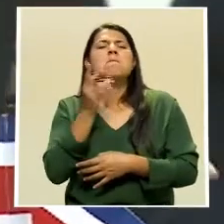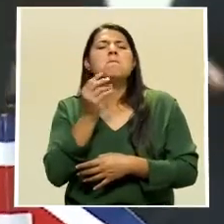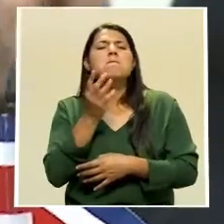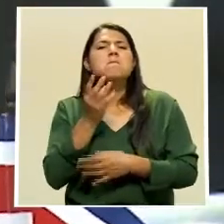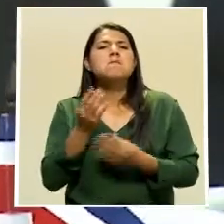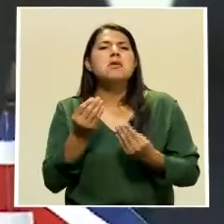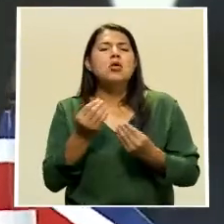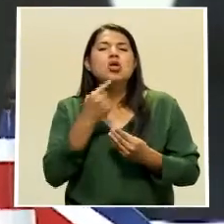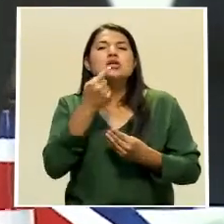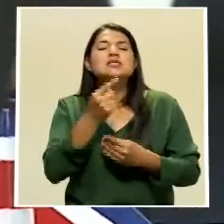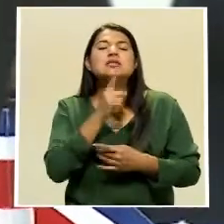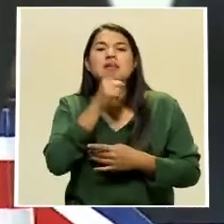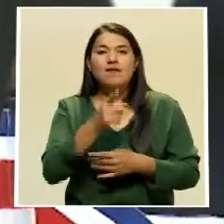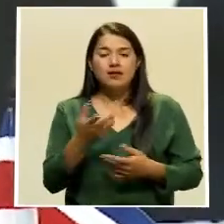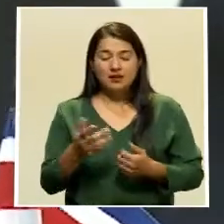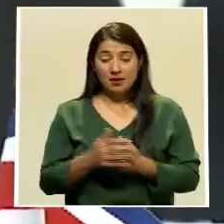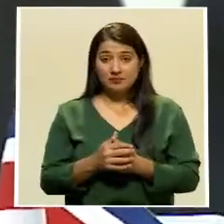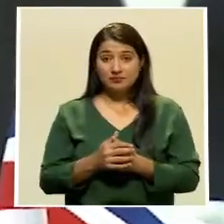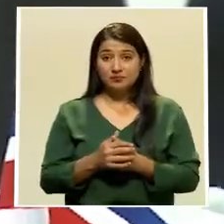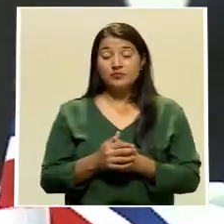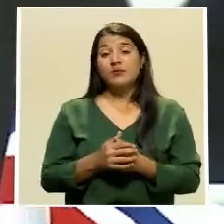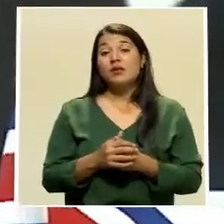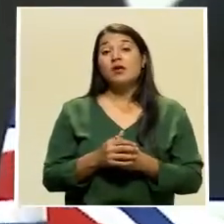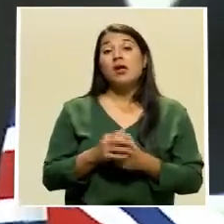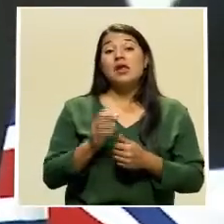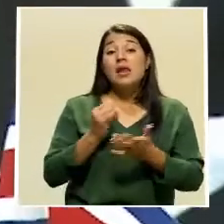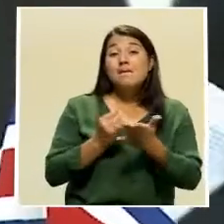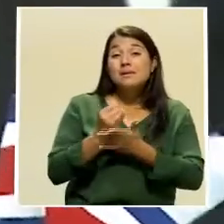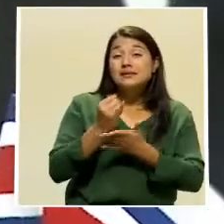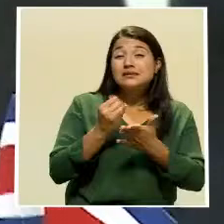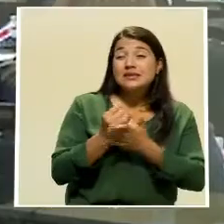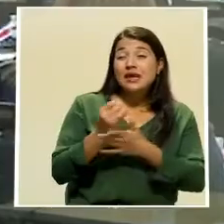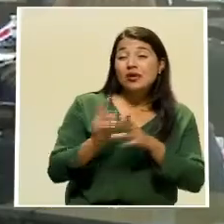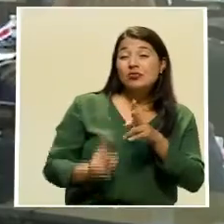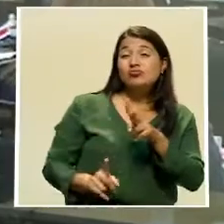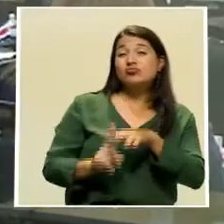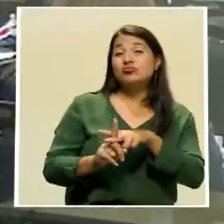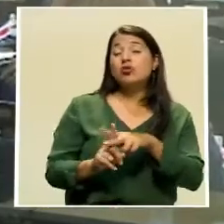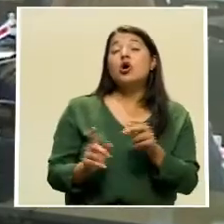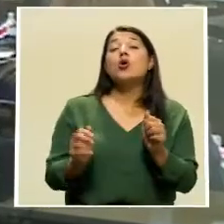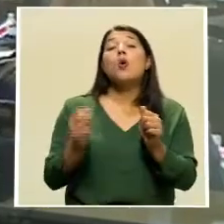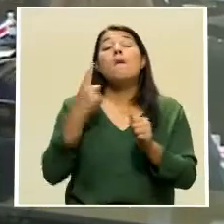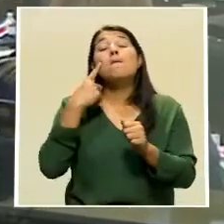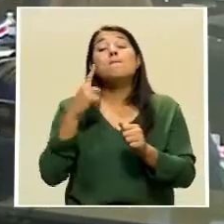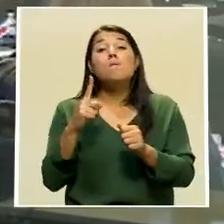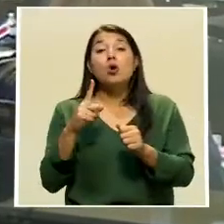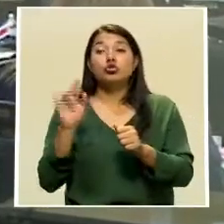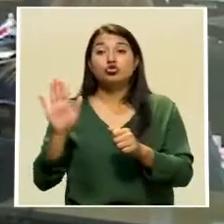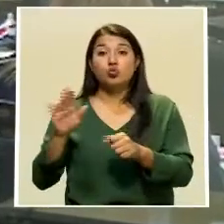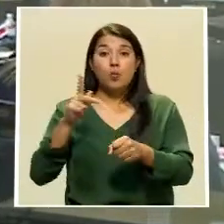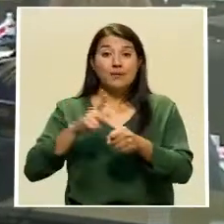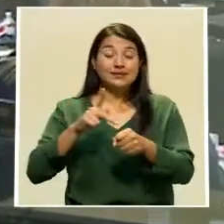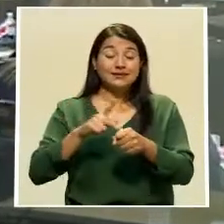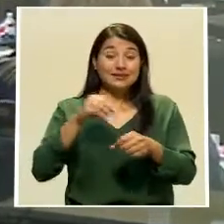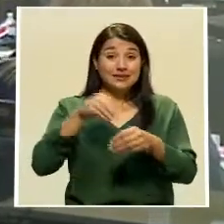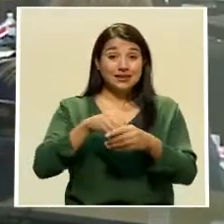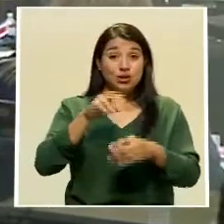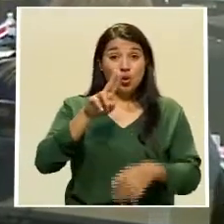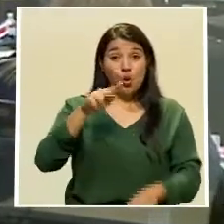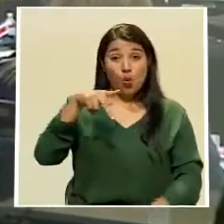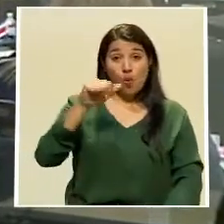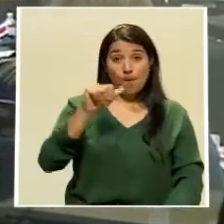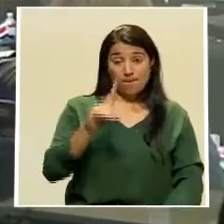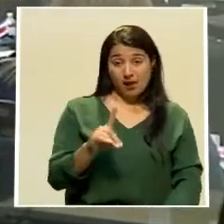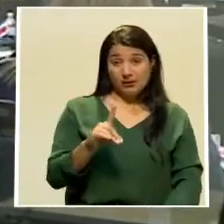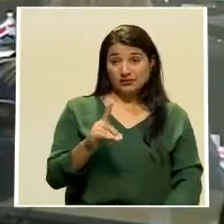investigación legislativa de la defensora se dio meses atrás con el polémico caso UPAT. Varios directores de la Defensoría se han